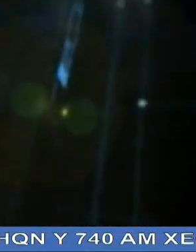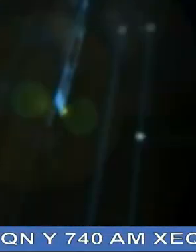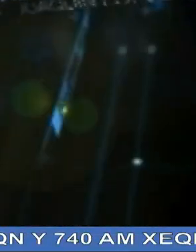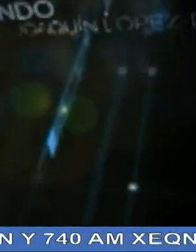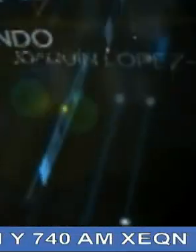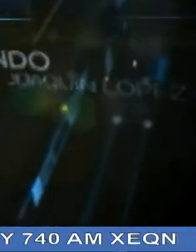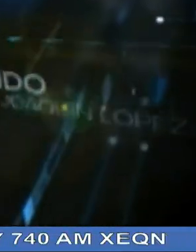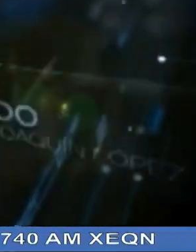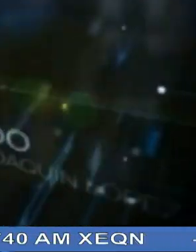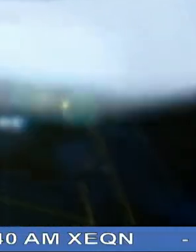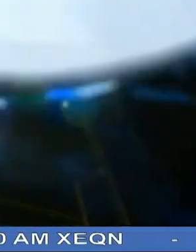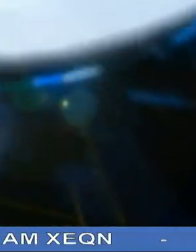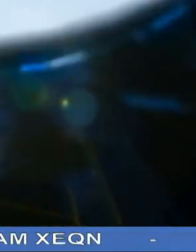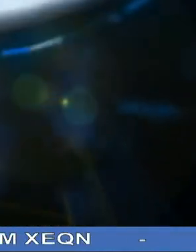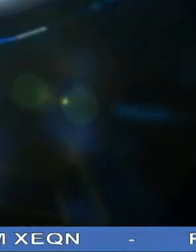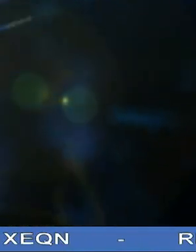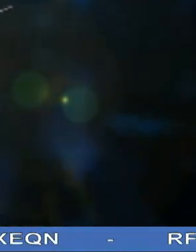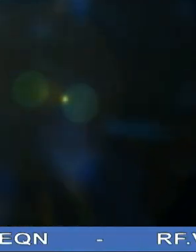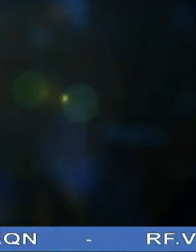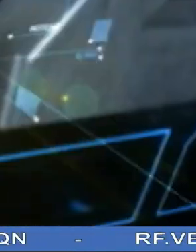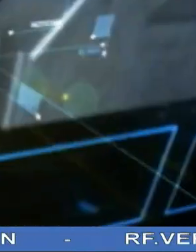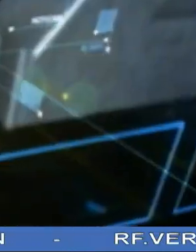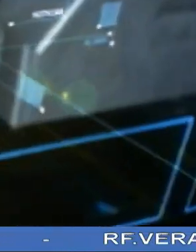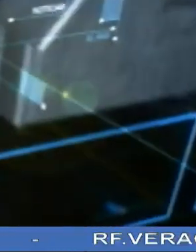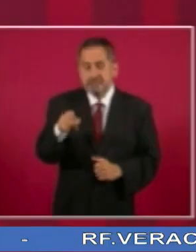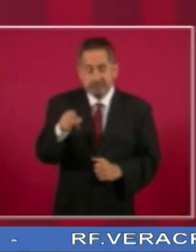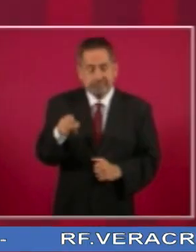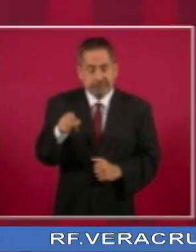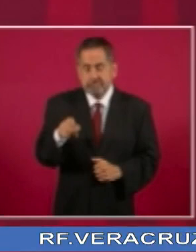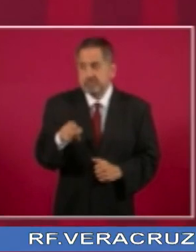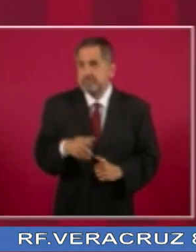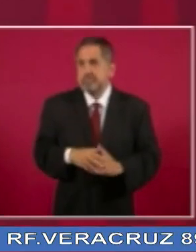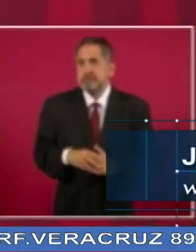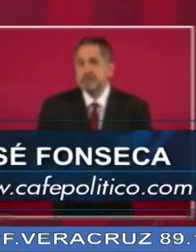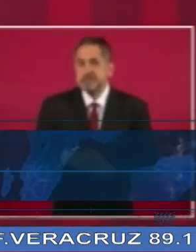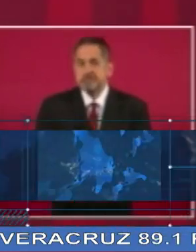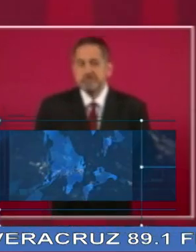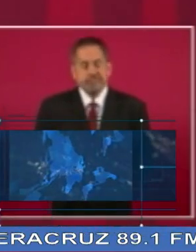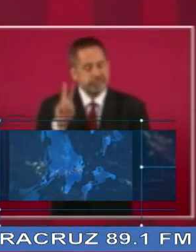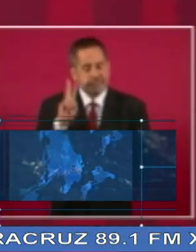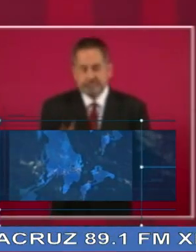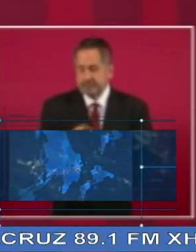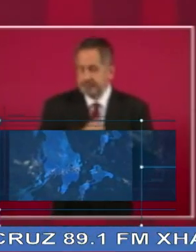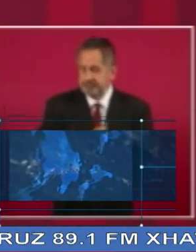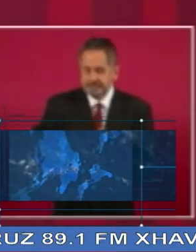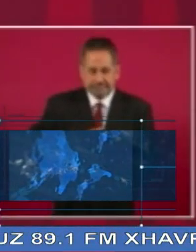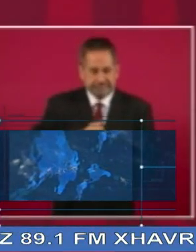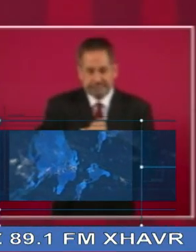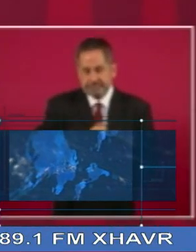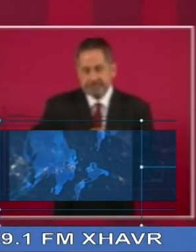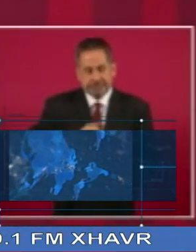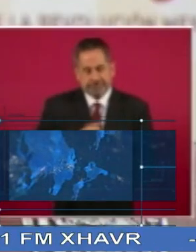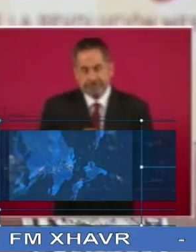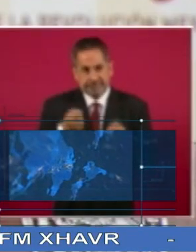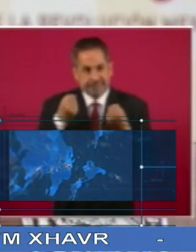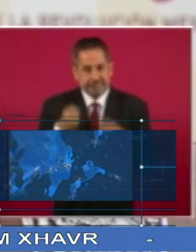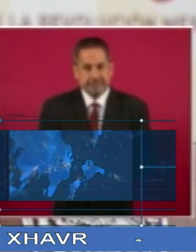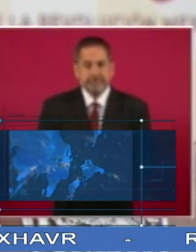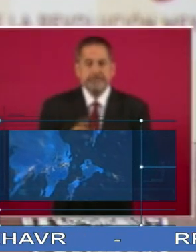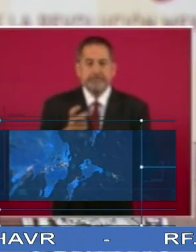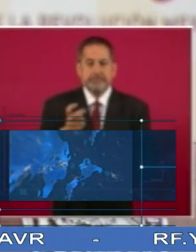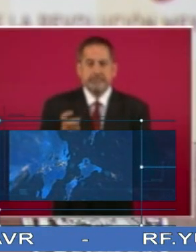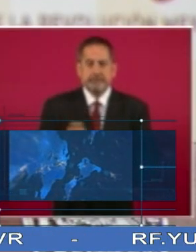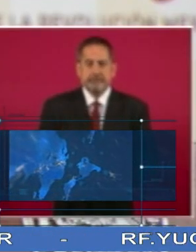Buenas tardes, Joaquín. Buenas tardes al auditorio de Radio Fórmula. En 2018, en este tu